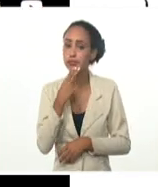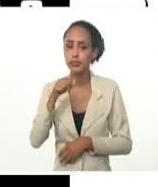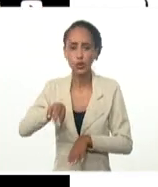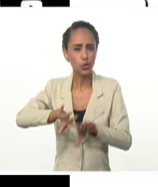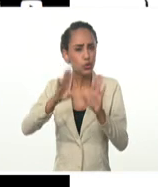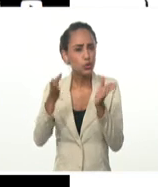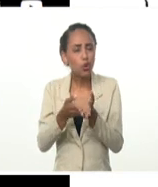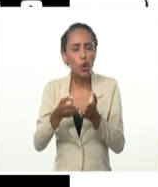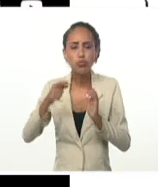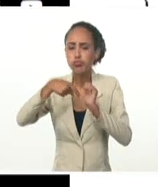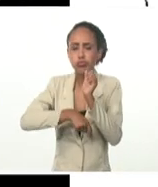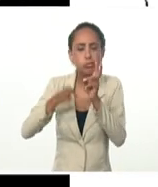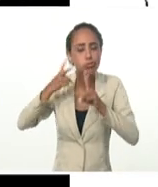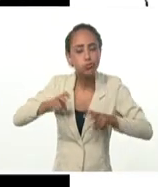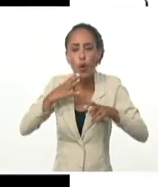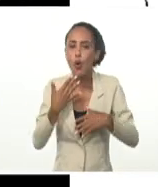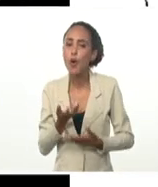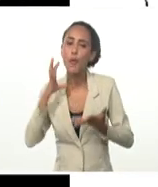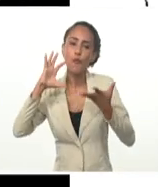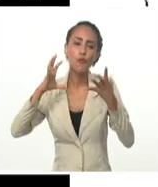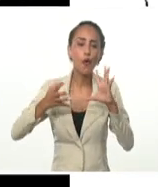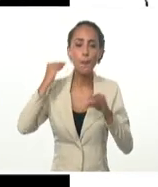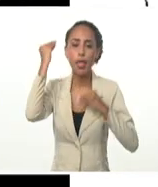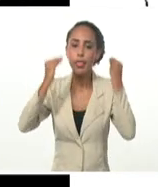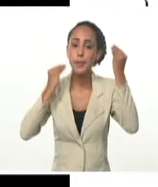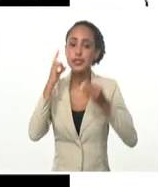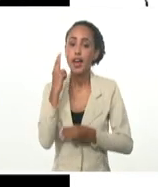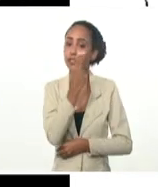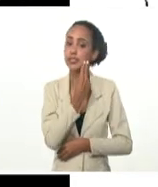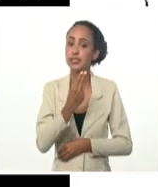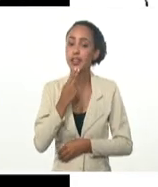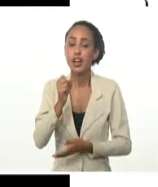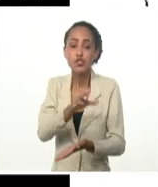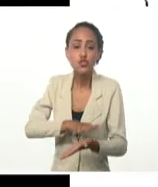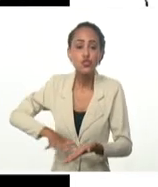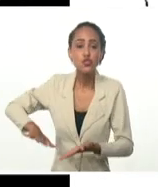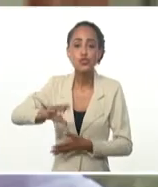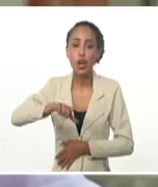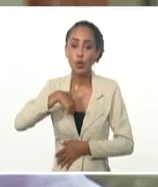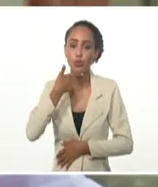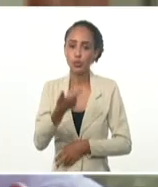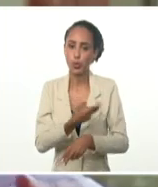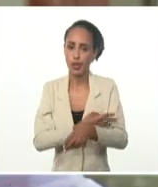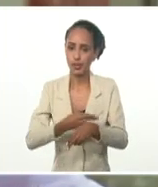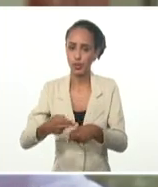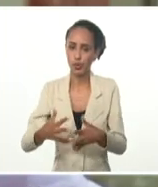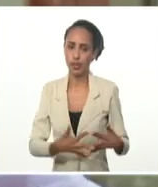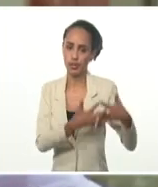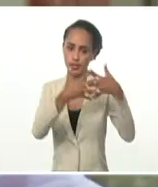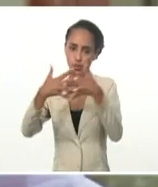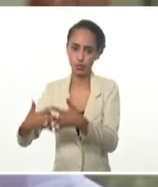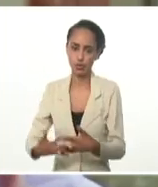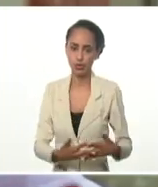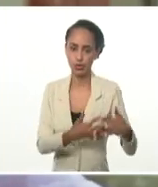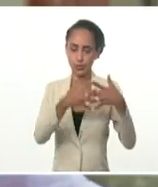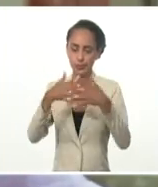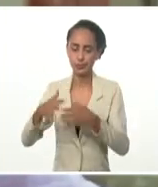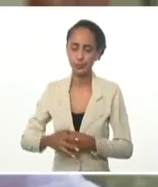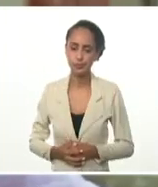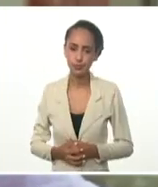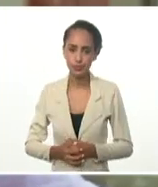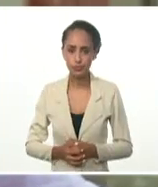diversas miradas del apóstol a la sociedad, historia y cultura del país norteño. Yo creo que leyendo